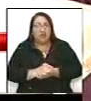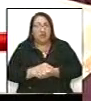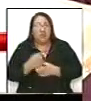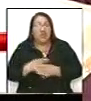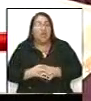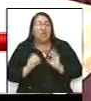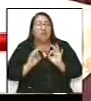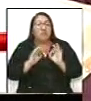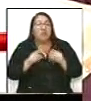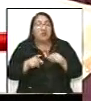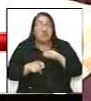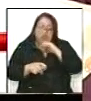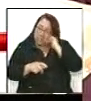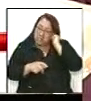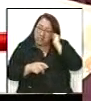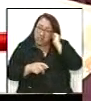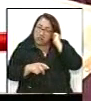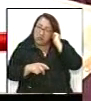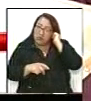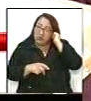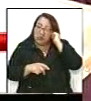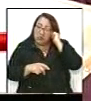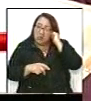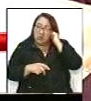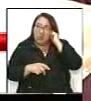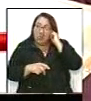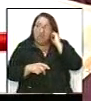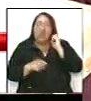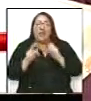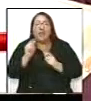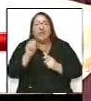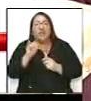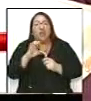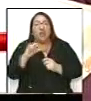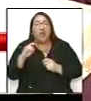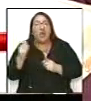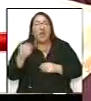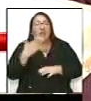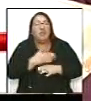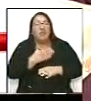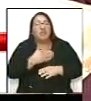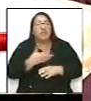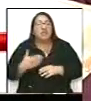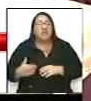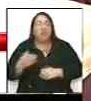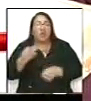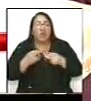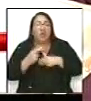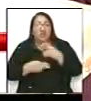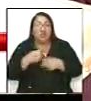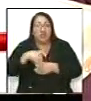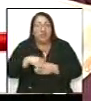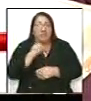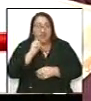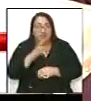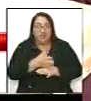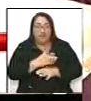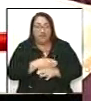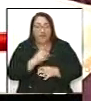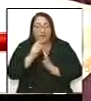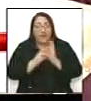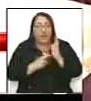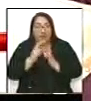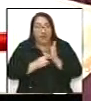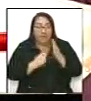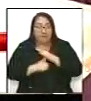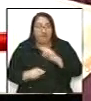mismo Víctor Ticona, como presidente del Jurado Nacional de Elecciones, manifiesta en su momento que el reglamento